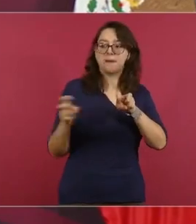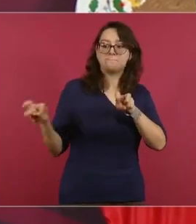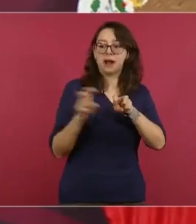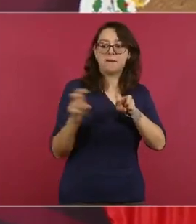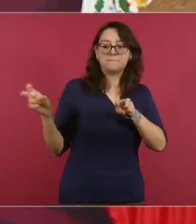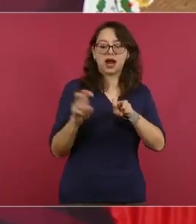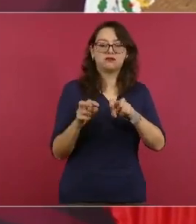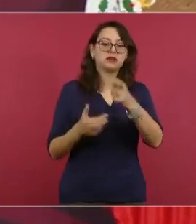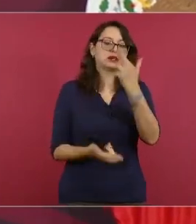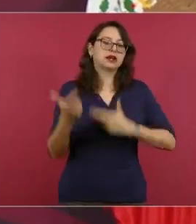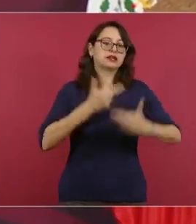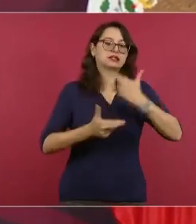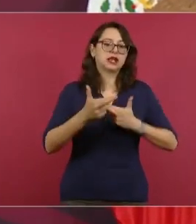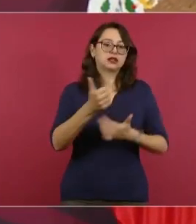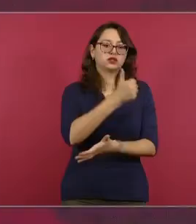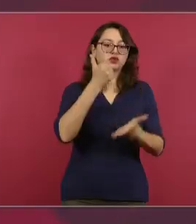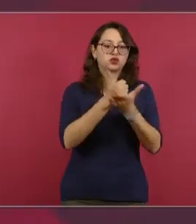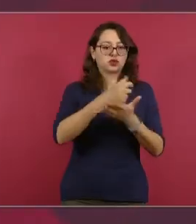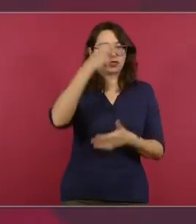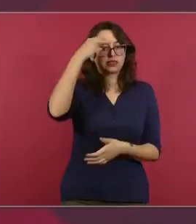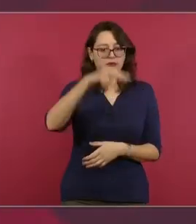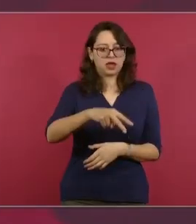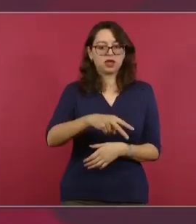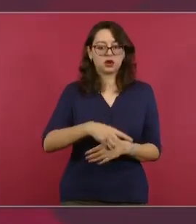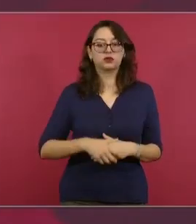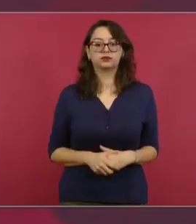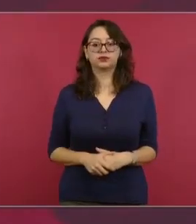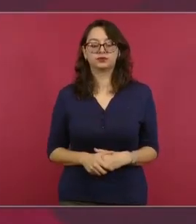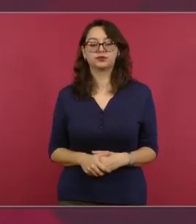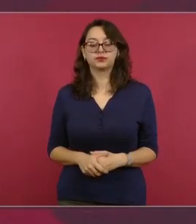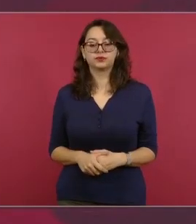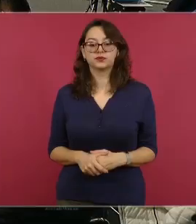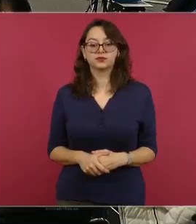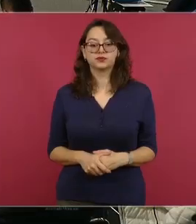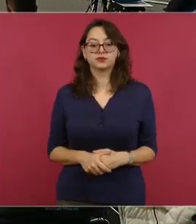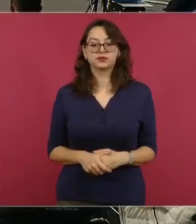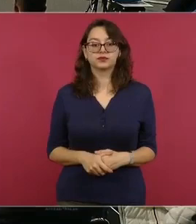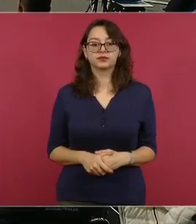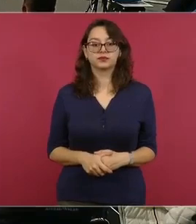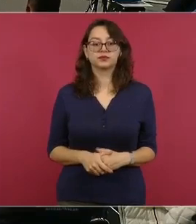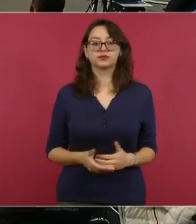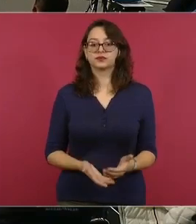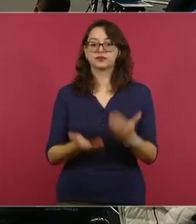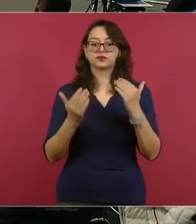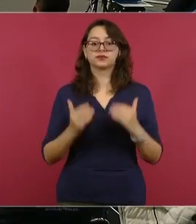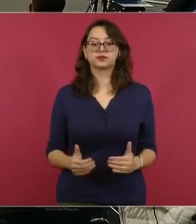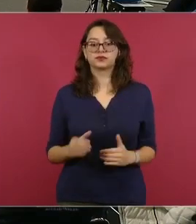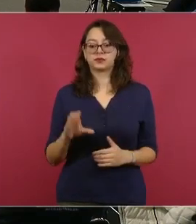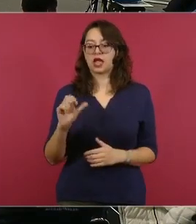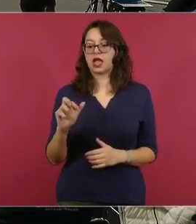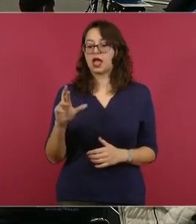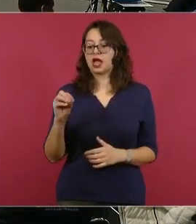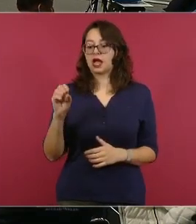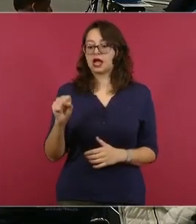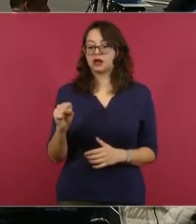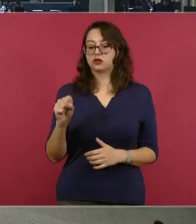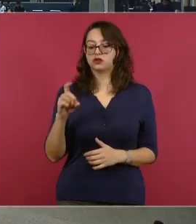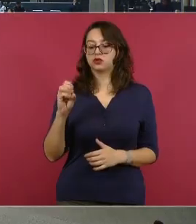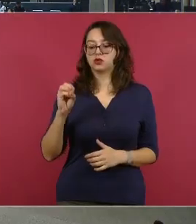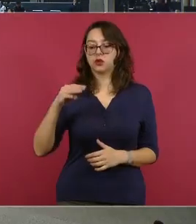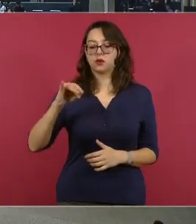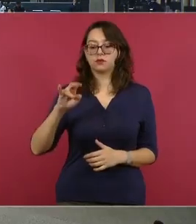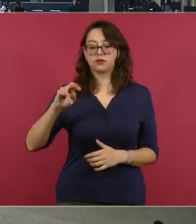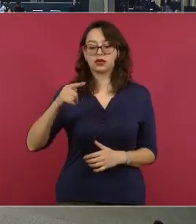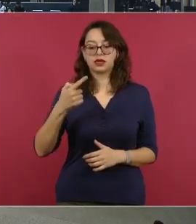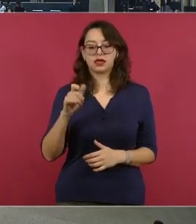informe que se acaba de dar. Muy bien. A ver, Carlos Domínguez, Nación 14, quedaron pendientes.